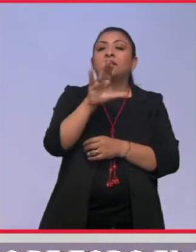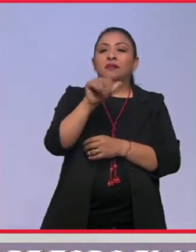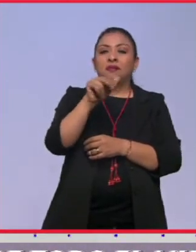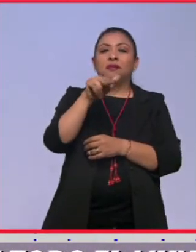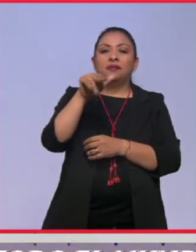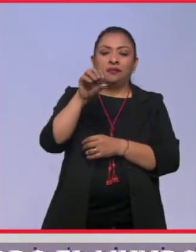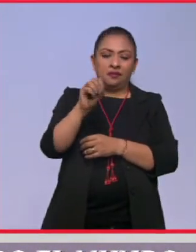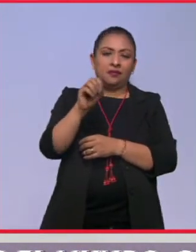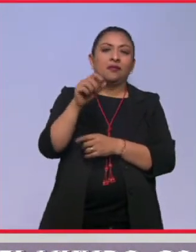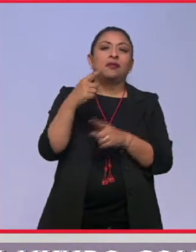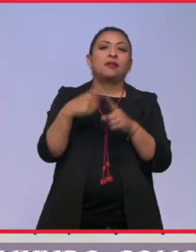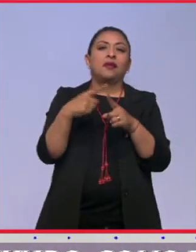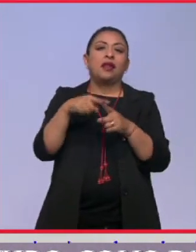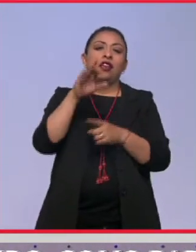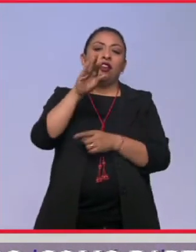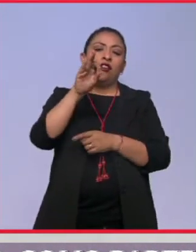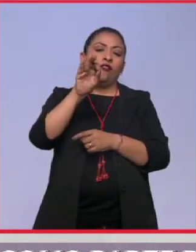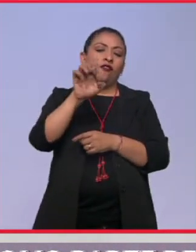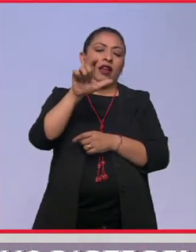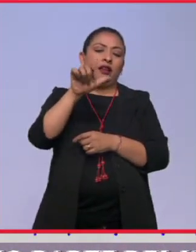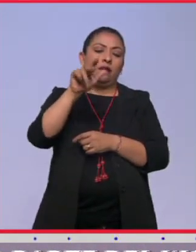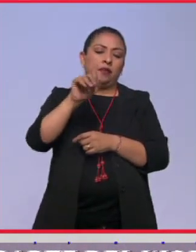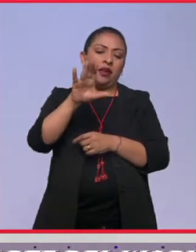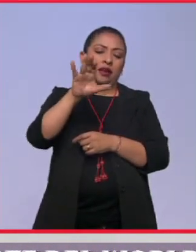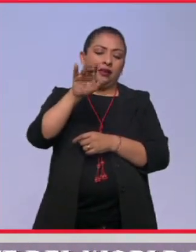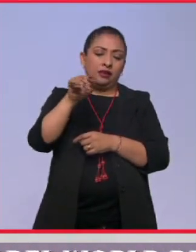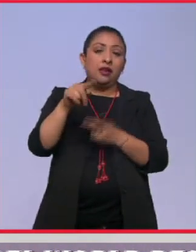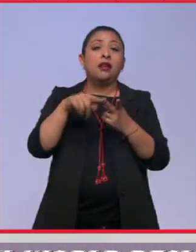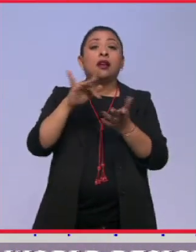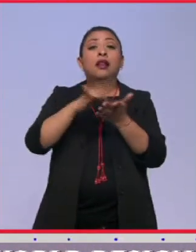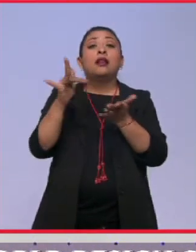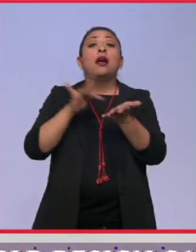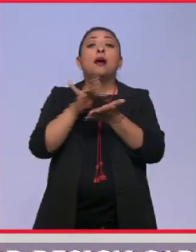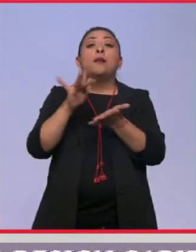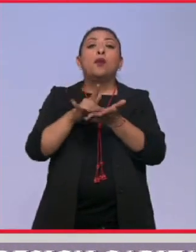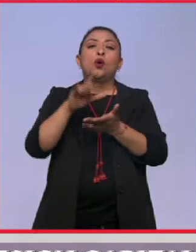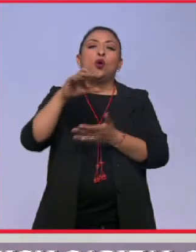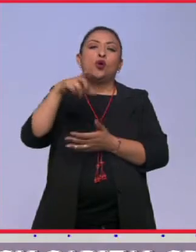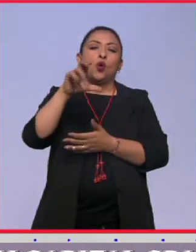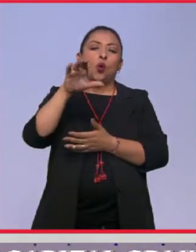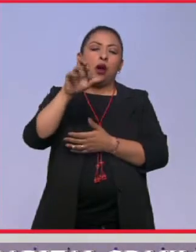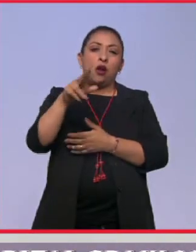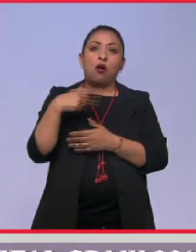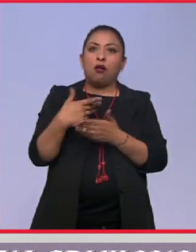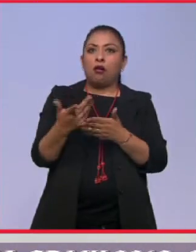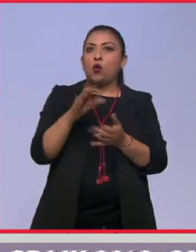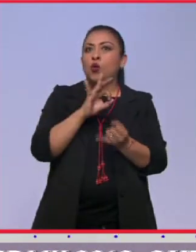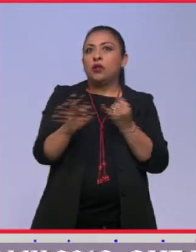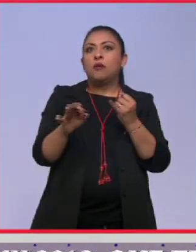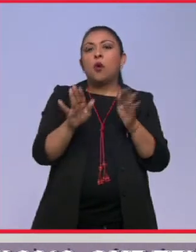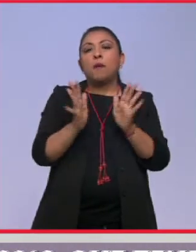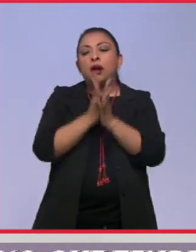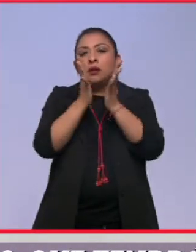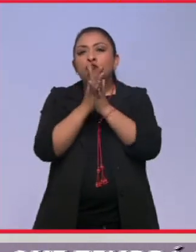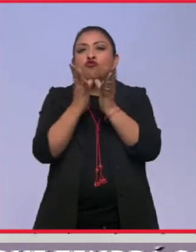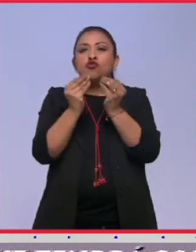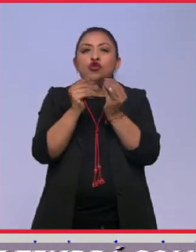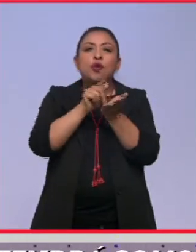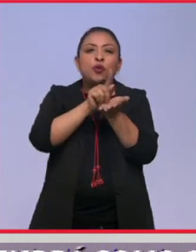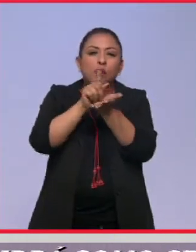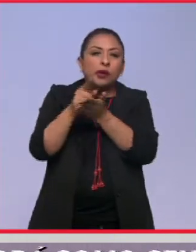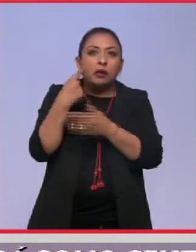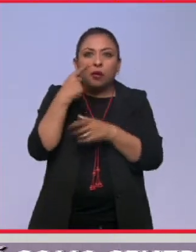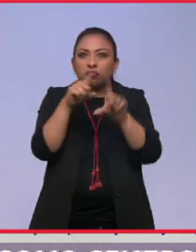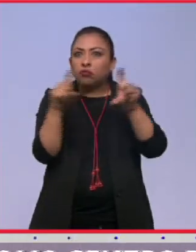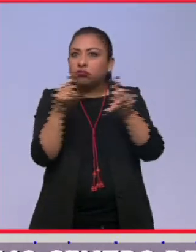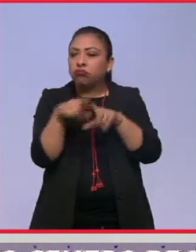de Felipe Casals, ¿no? Gracias también al apoyo de Alfonso Cuarón, que ha estado muy activo últimamente en las redes sociales, por ahí métense al Twitter y pone unas